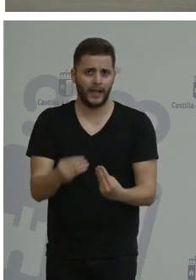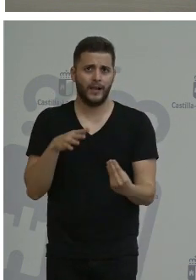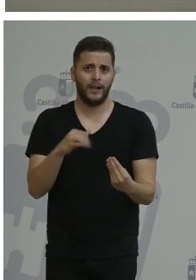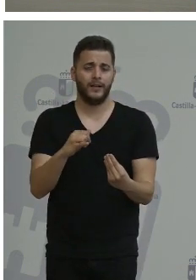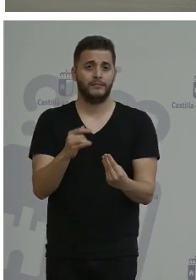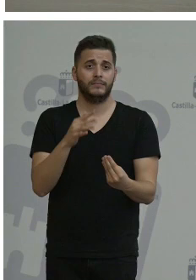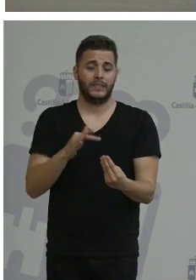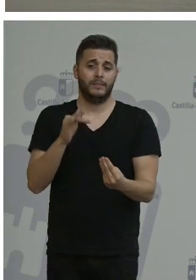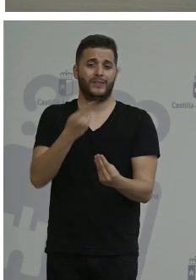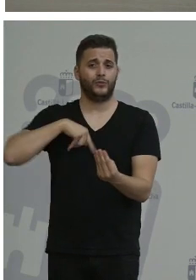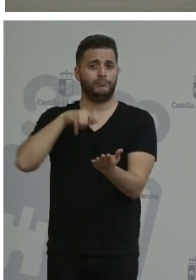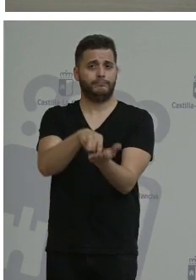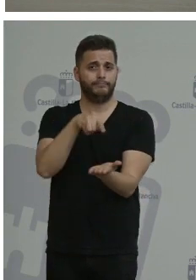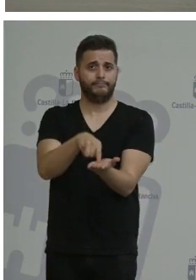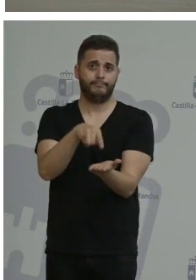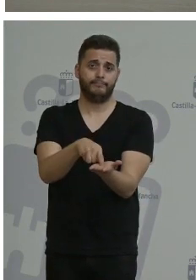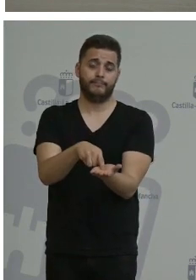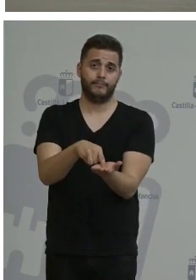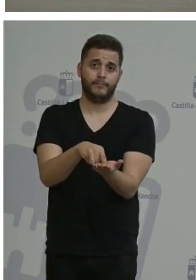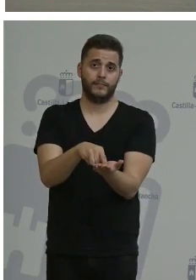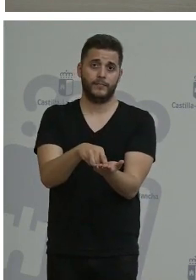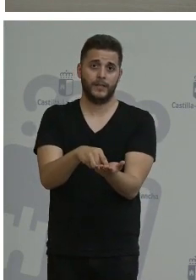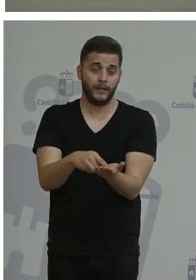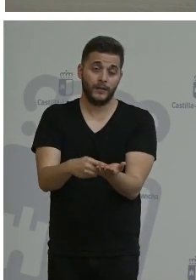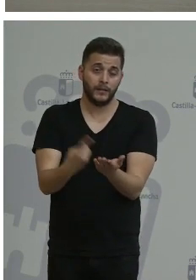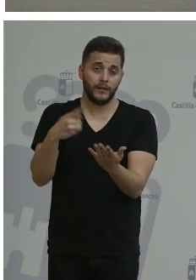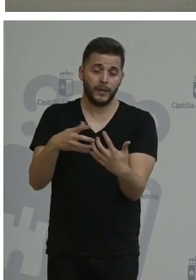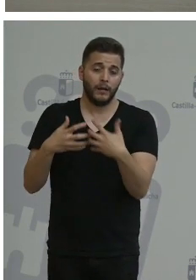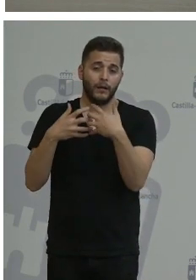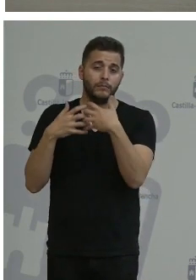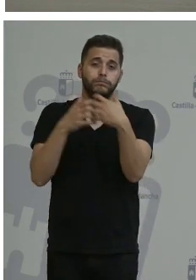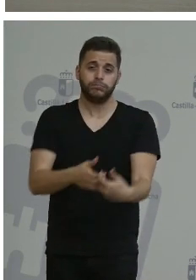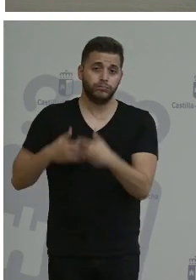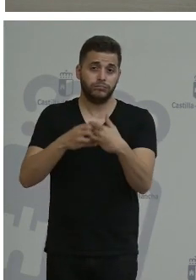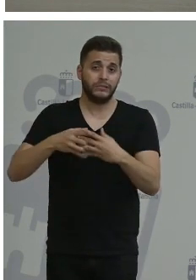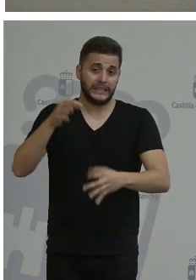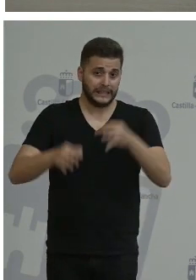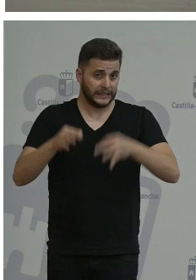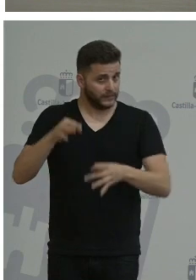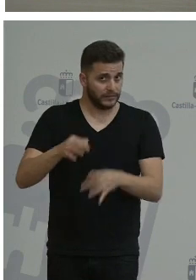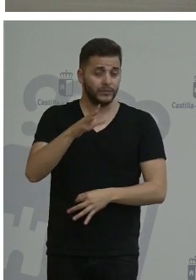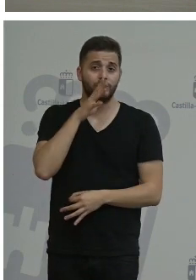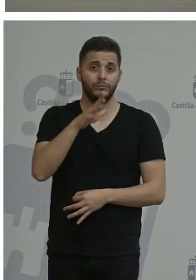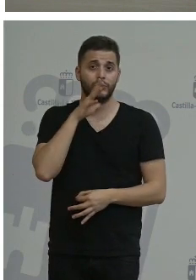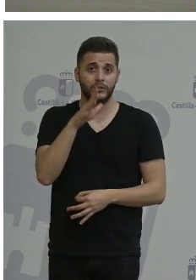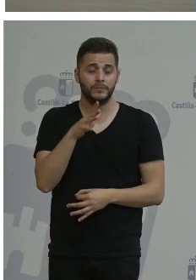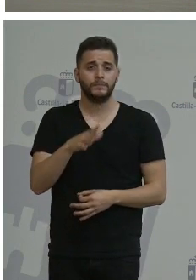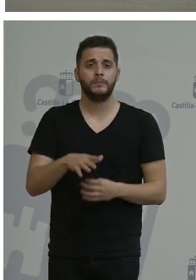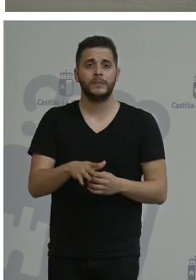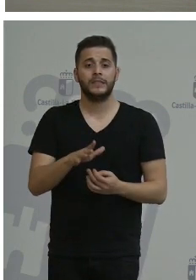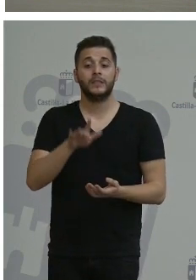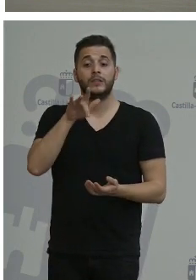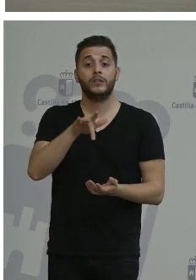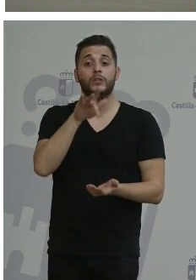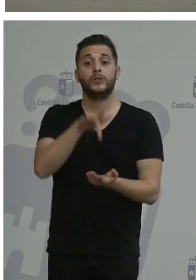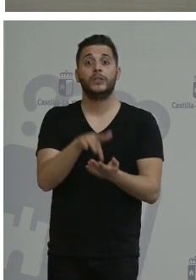reivindicándolo y también peleándolo ante los tribunales, precisamente que tenga que estar ese